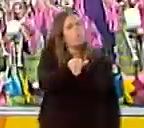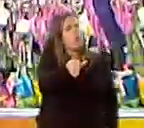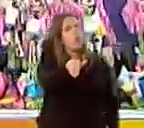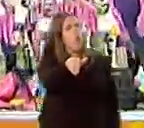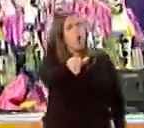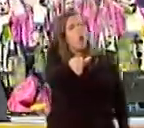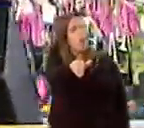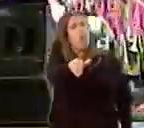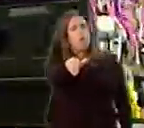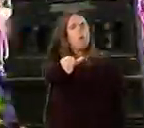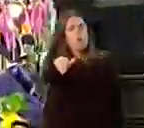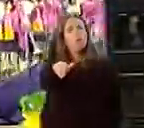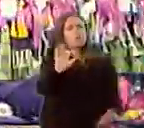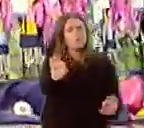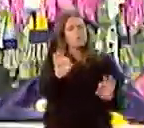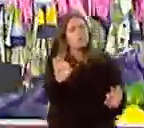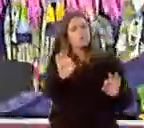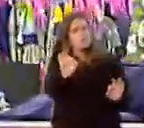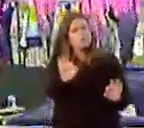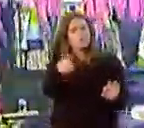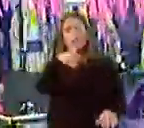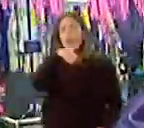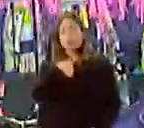detrás nada